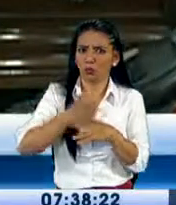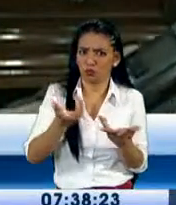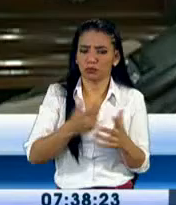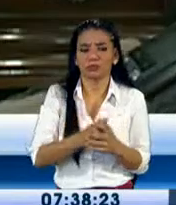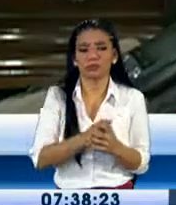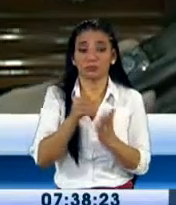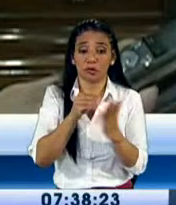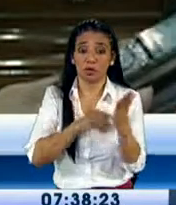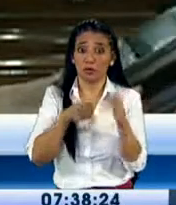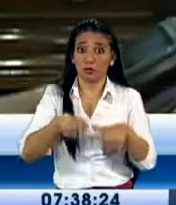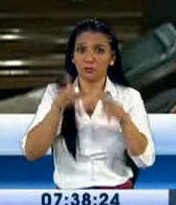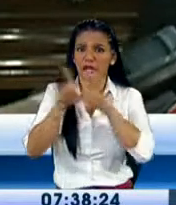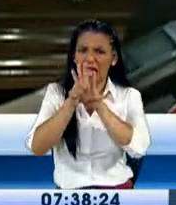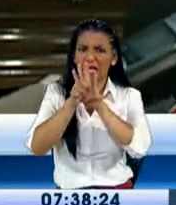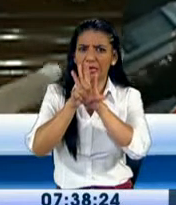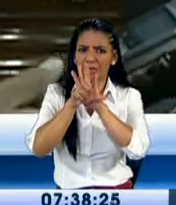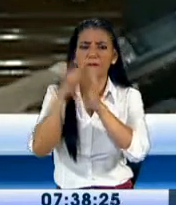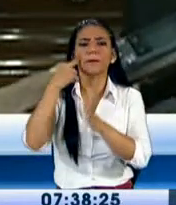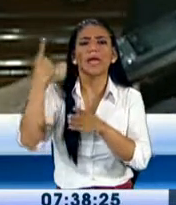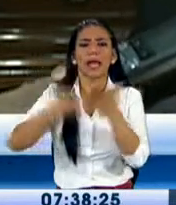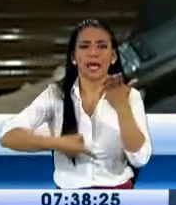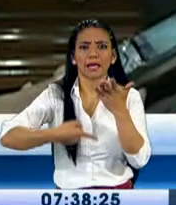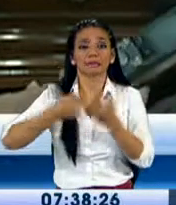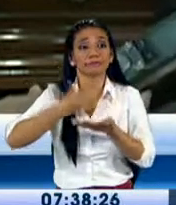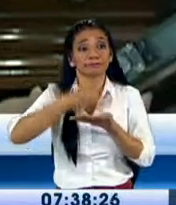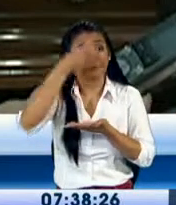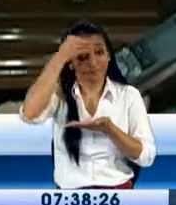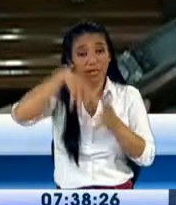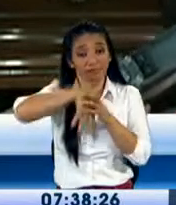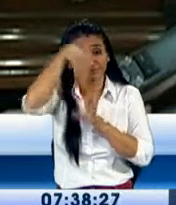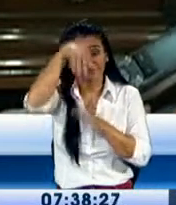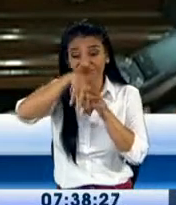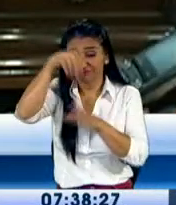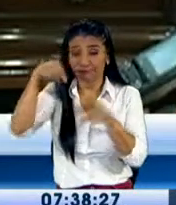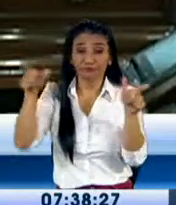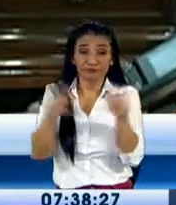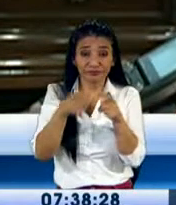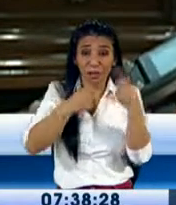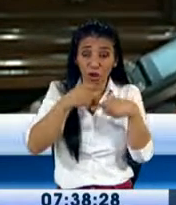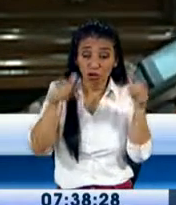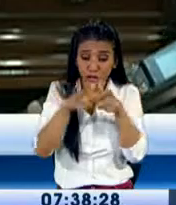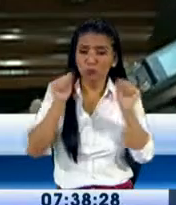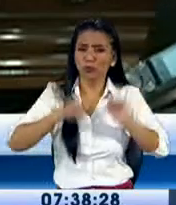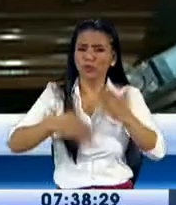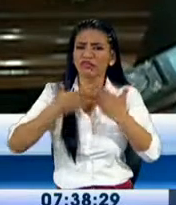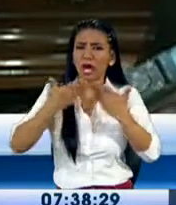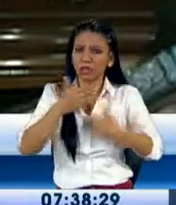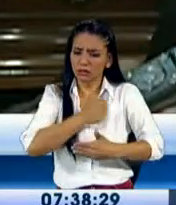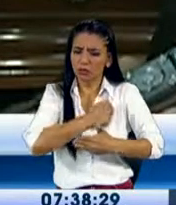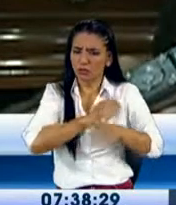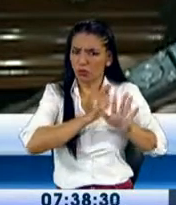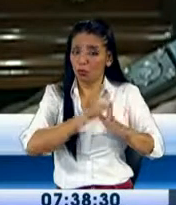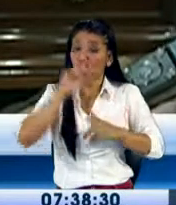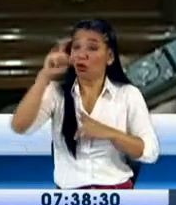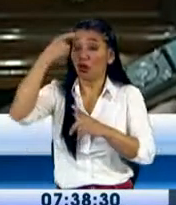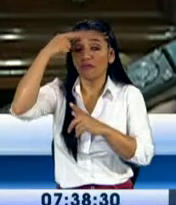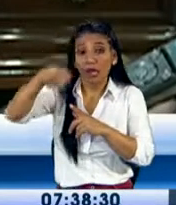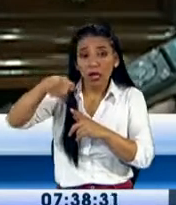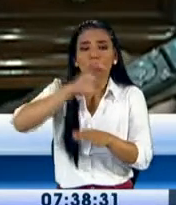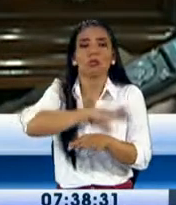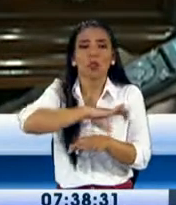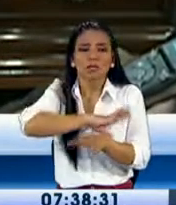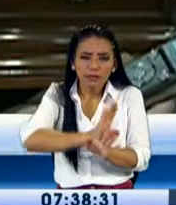es que se va a facilitar los emprendimientos y además se les da facultades a los gobiernos seccionales fundamentalmente a los